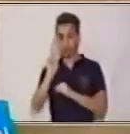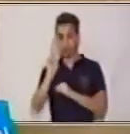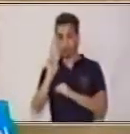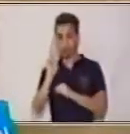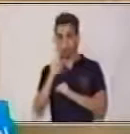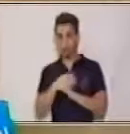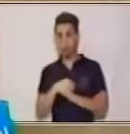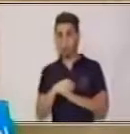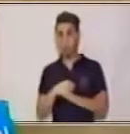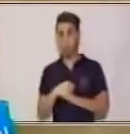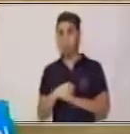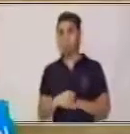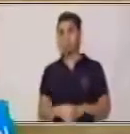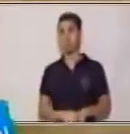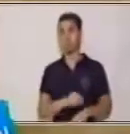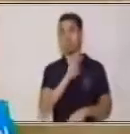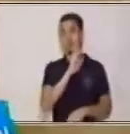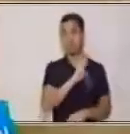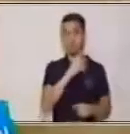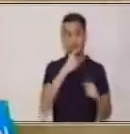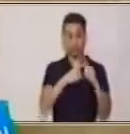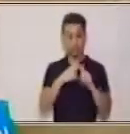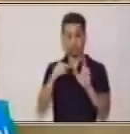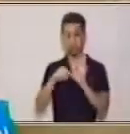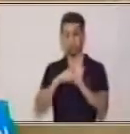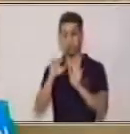3x menos 5 elevado al cuadrado,